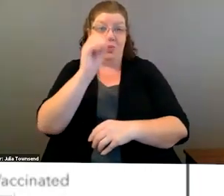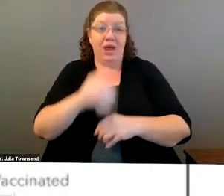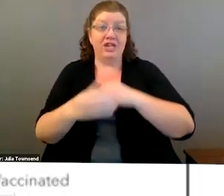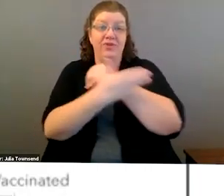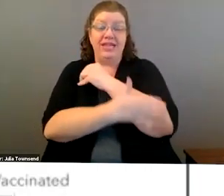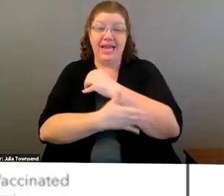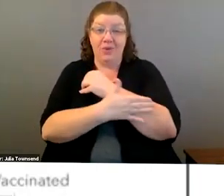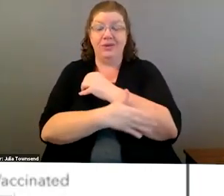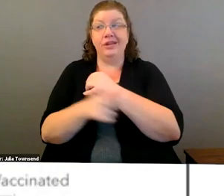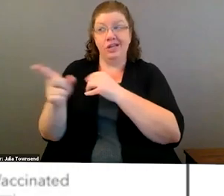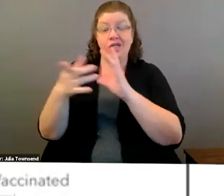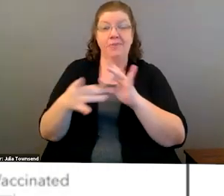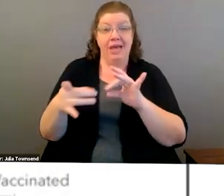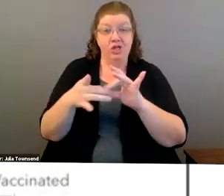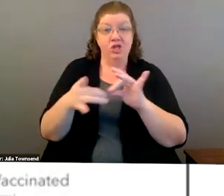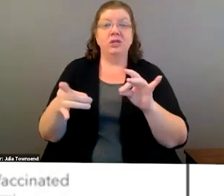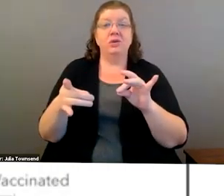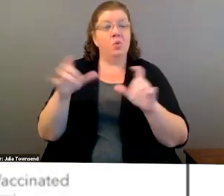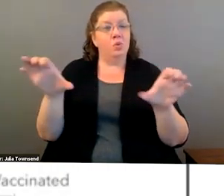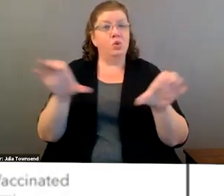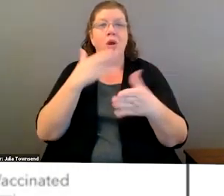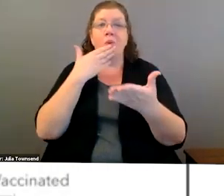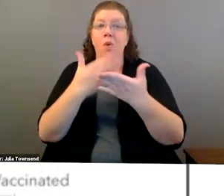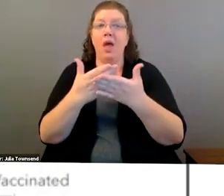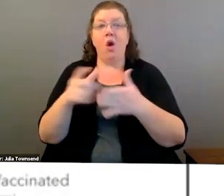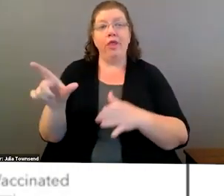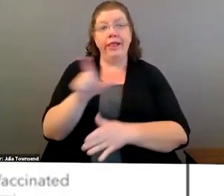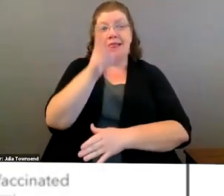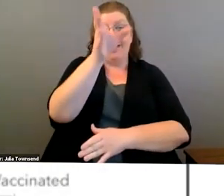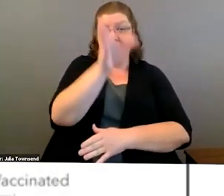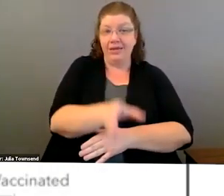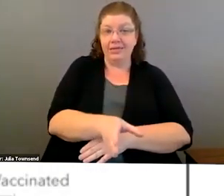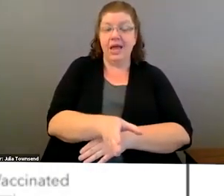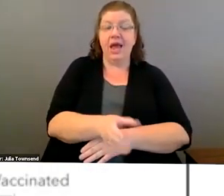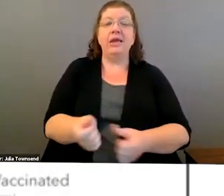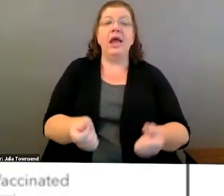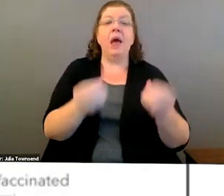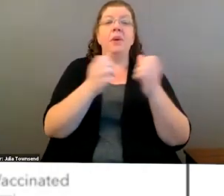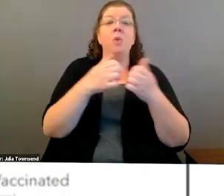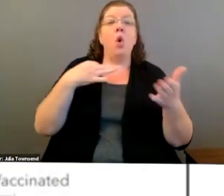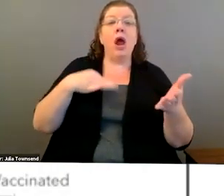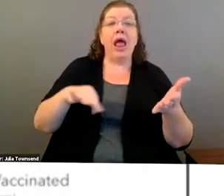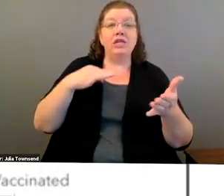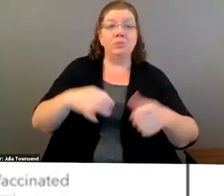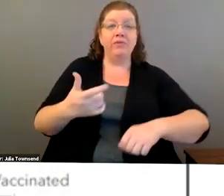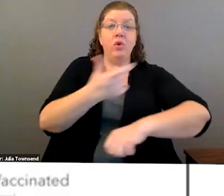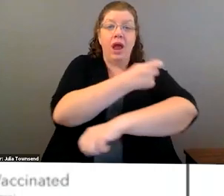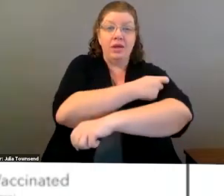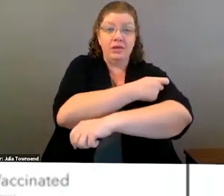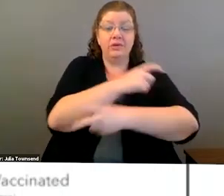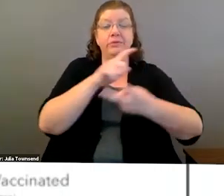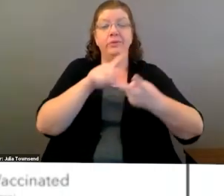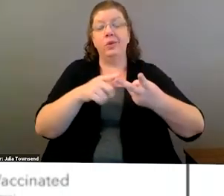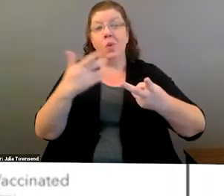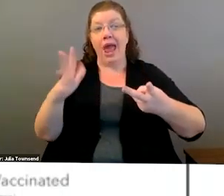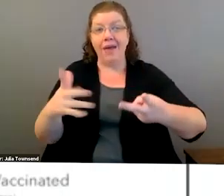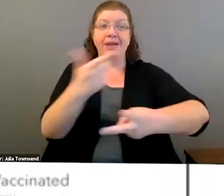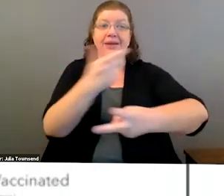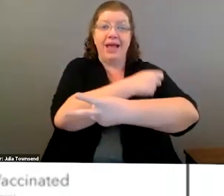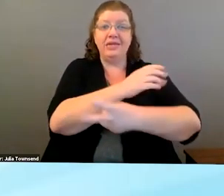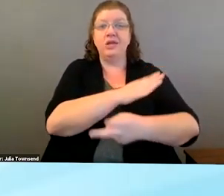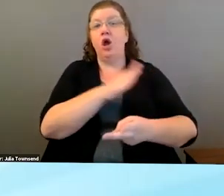vacunación en el condado como la señora caps dijo es camps no se está yendo bien cuántas personas son elegibles y que se han vacunado